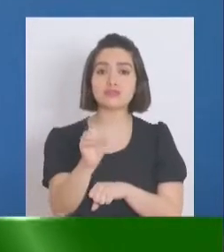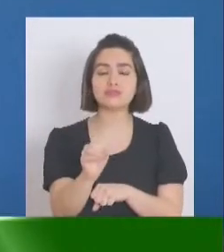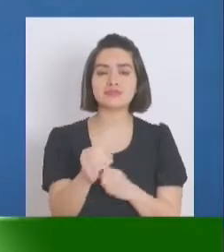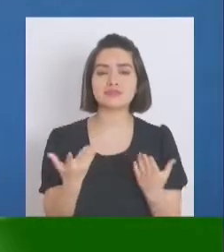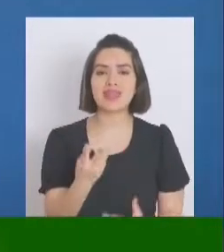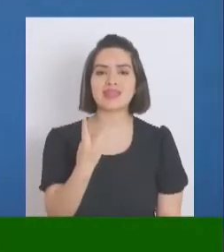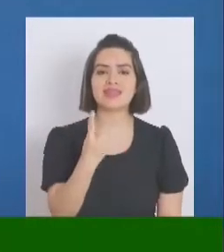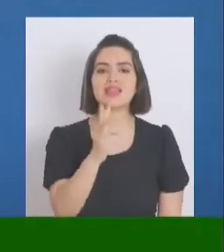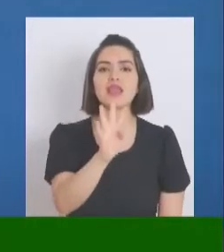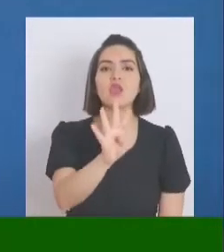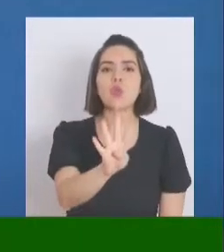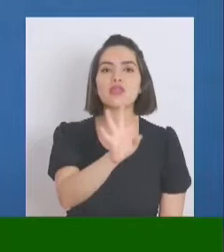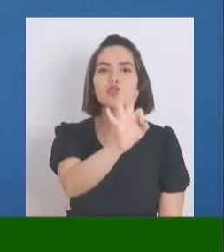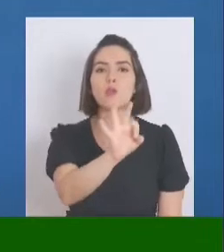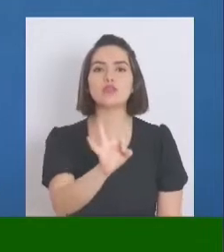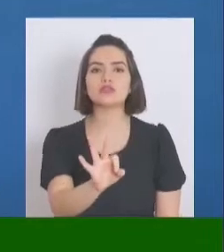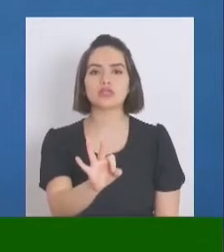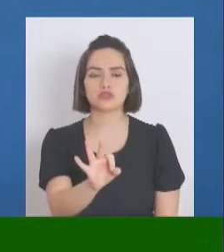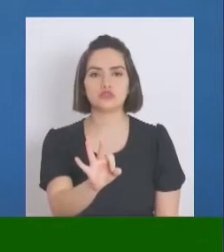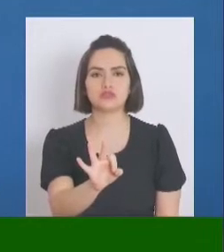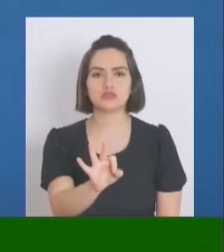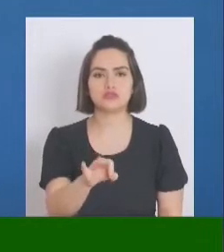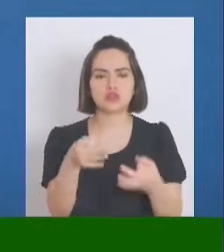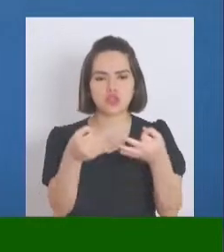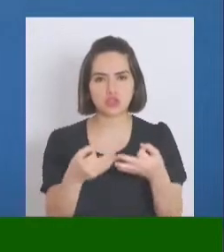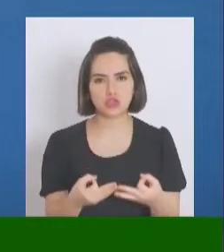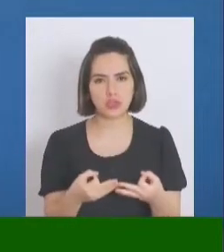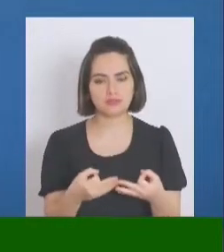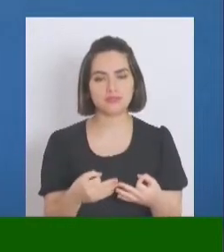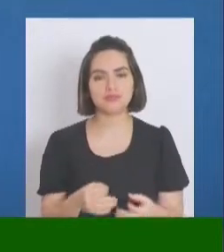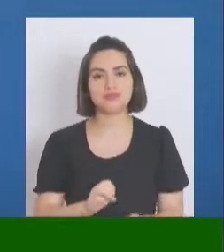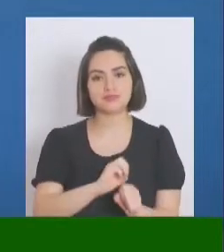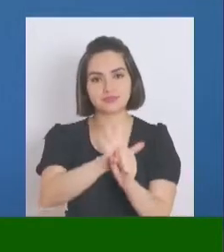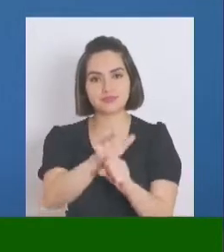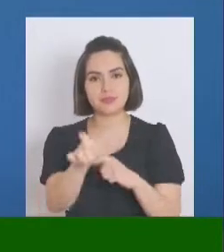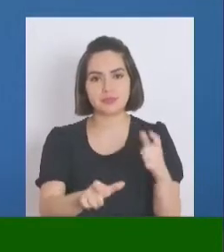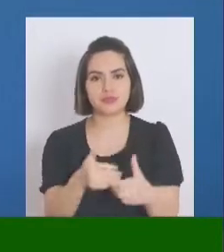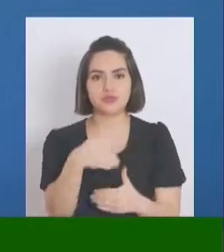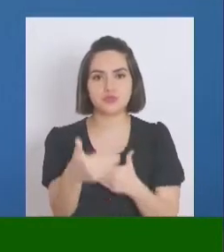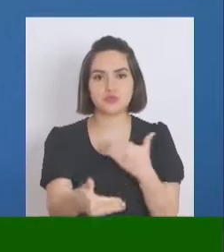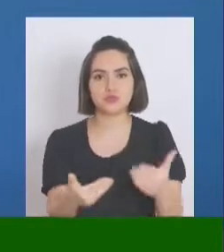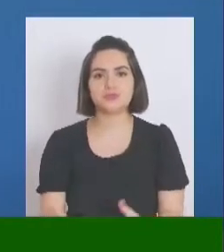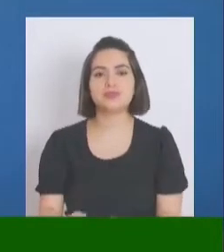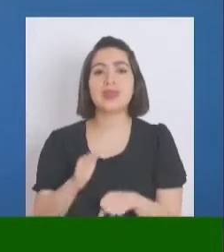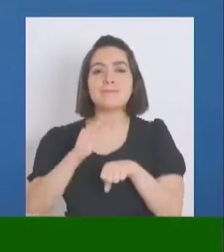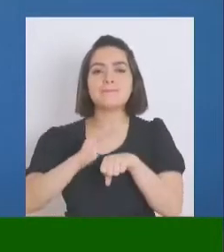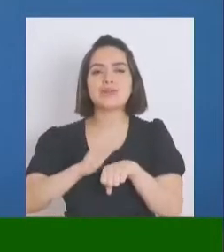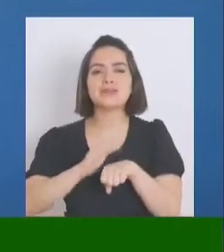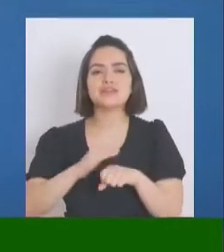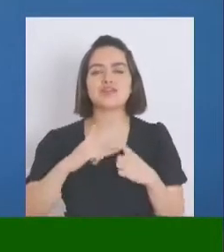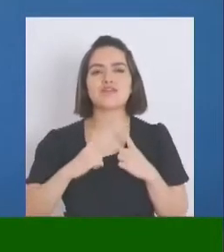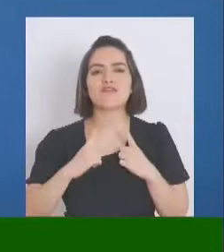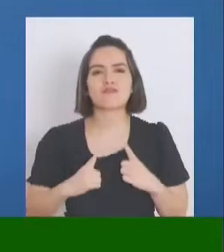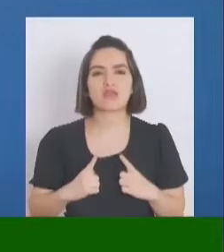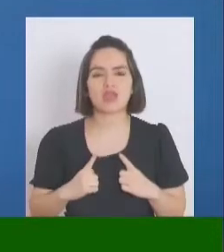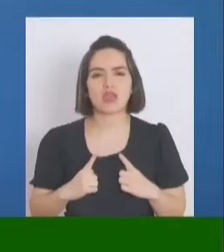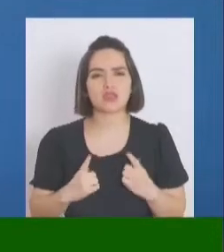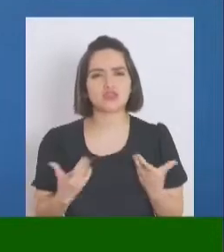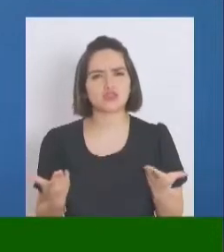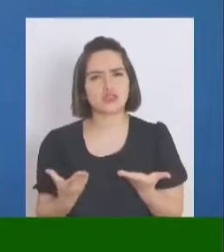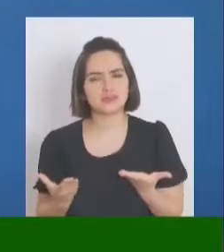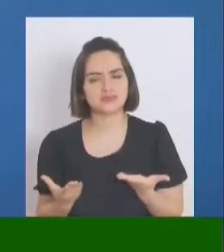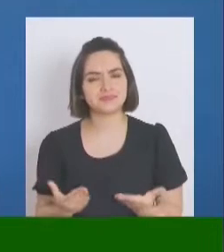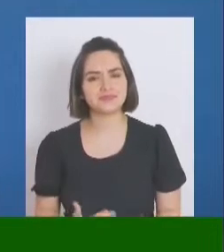al 34% de todos los casos. En relación a los permisos de vacaciones,